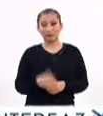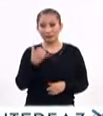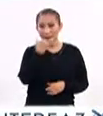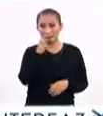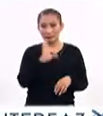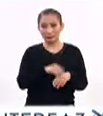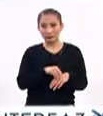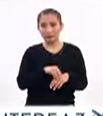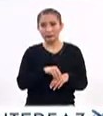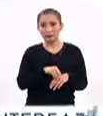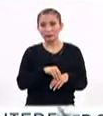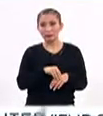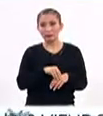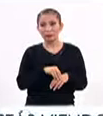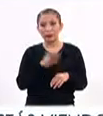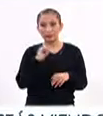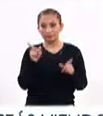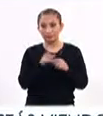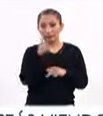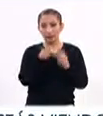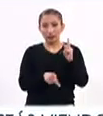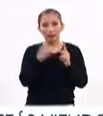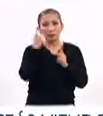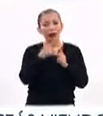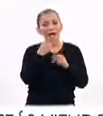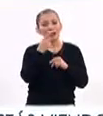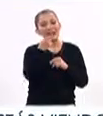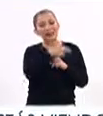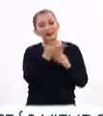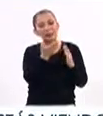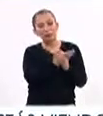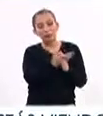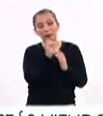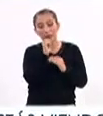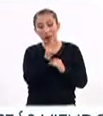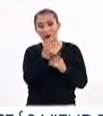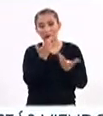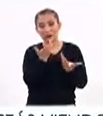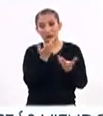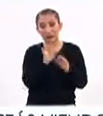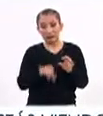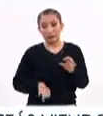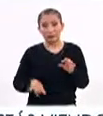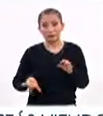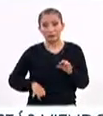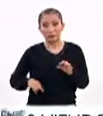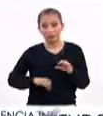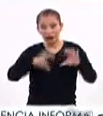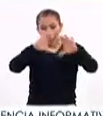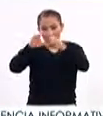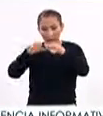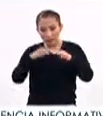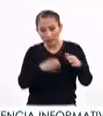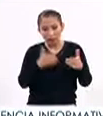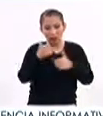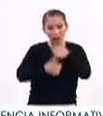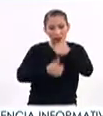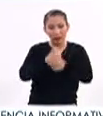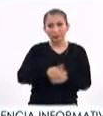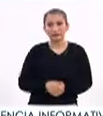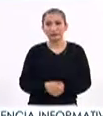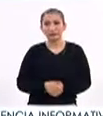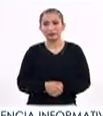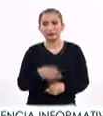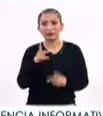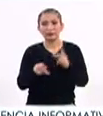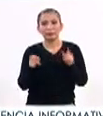permites tantito, sí. Rolando, déjanos hacer una breve pausa para que nos hables de esta parte que también debe ser algo súper interesante, estas categorías, estas competencias, en fin.